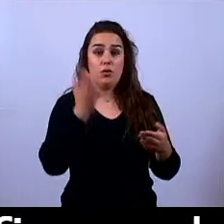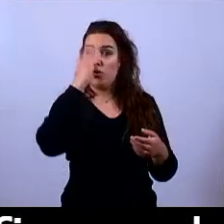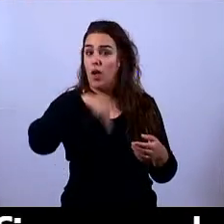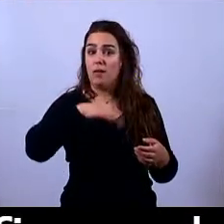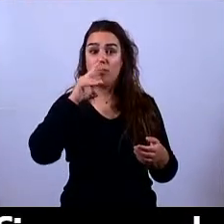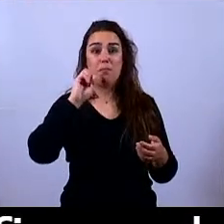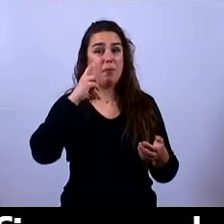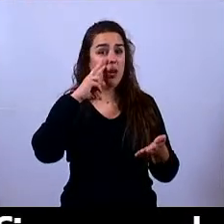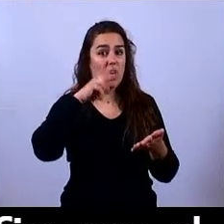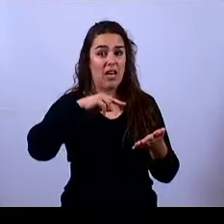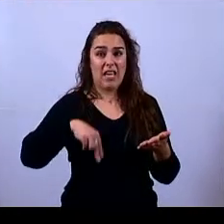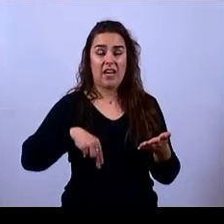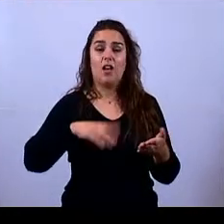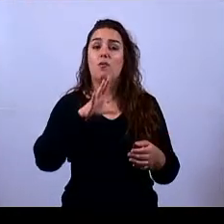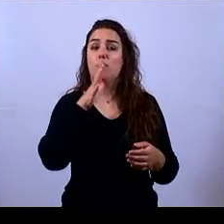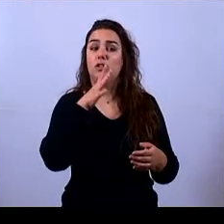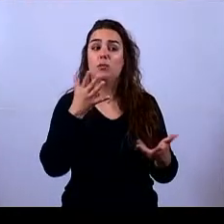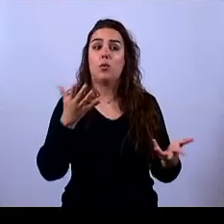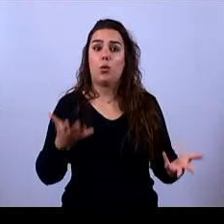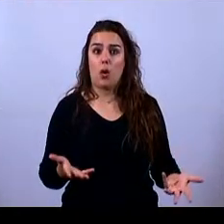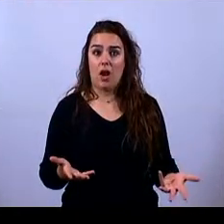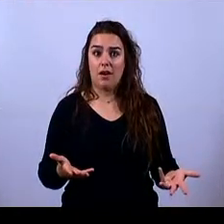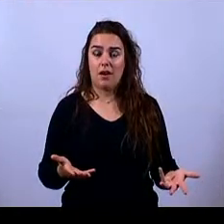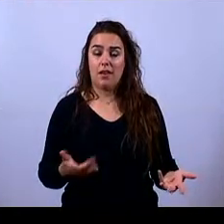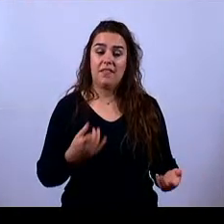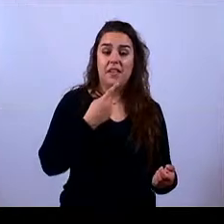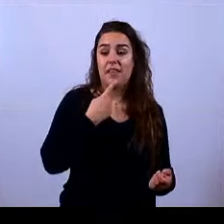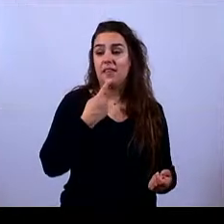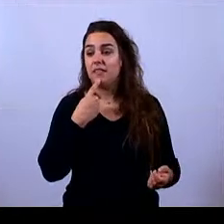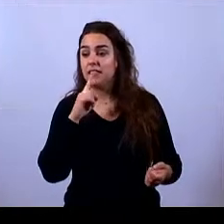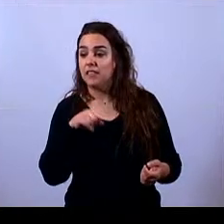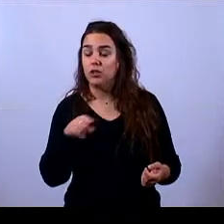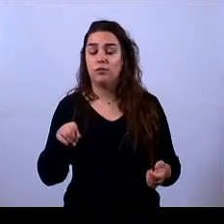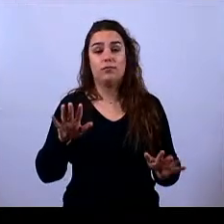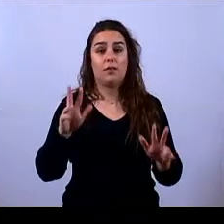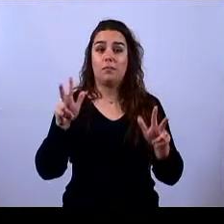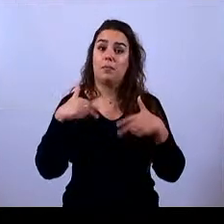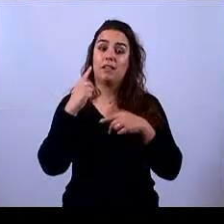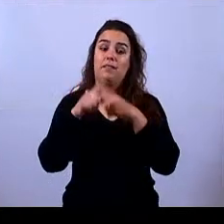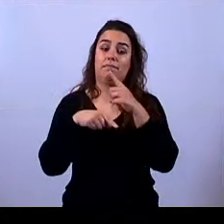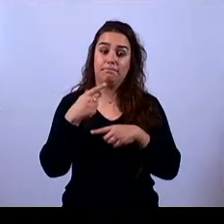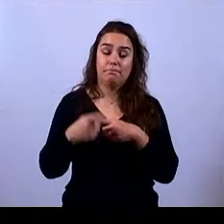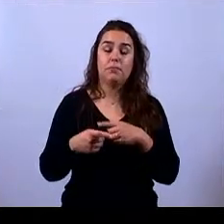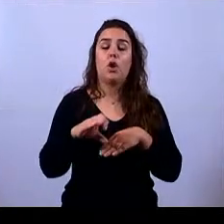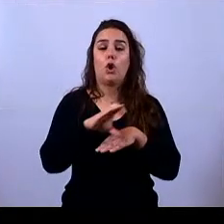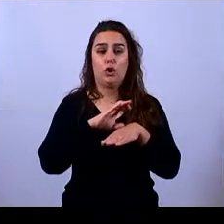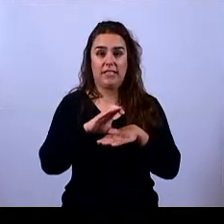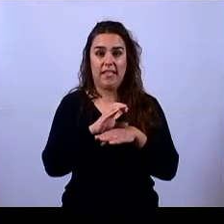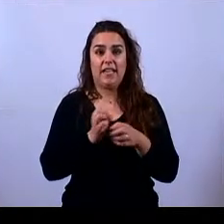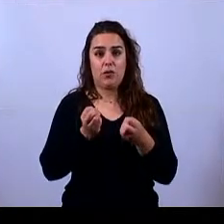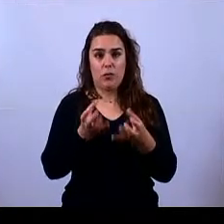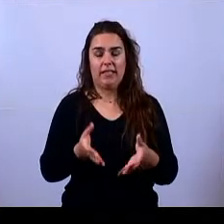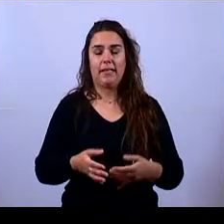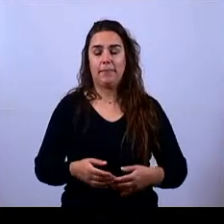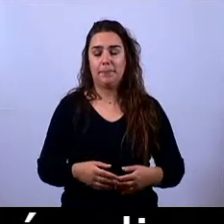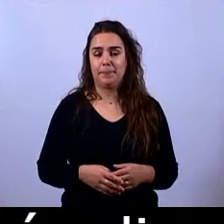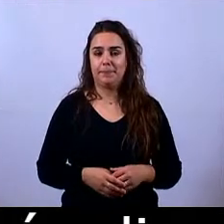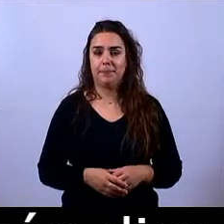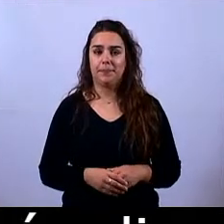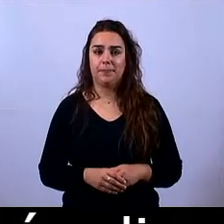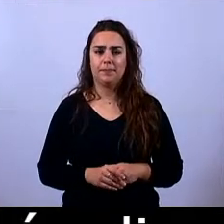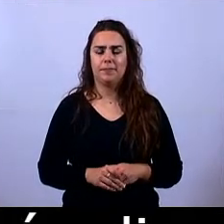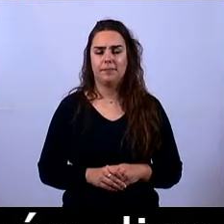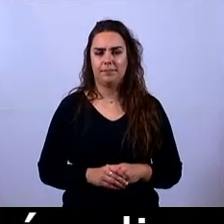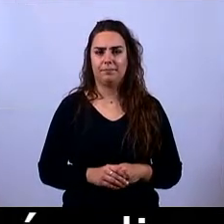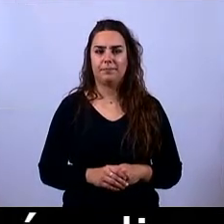que leer exactamente por qué razón dice una cosa u otra. Si me permite, ya lo hará la consejera al respecto.